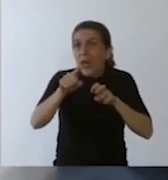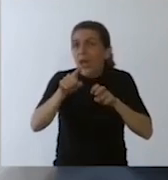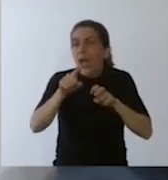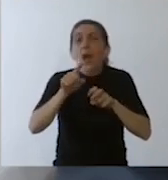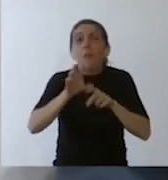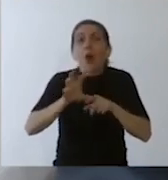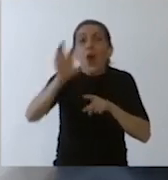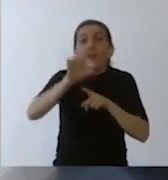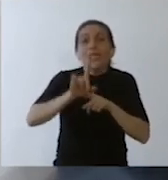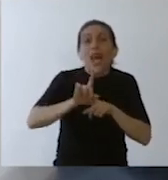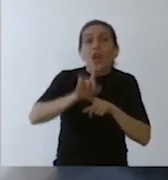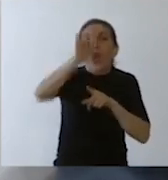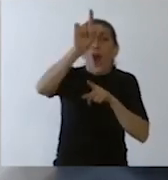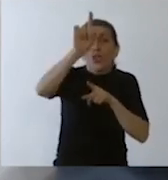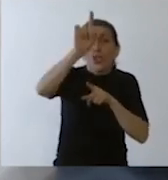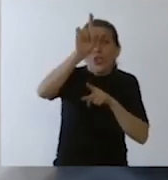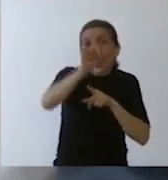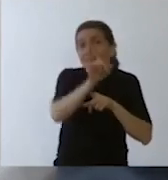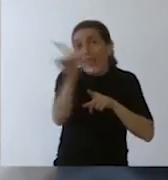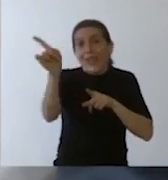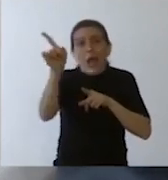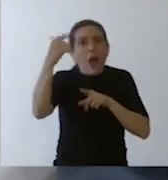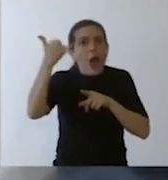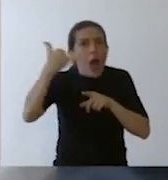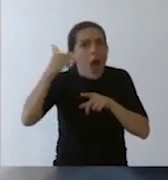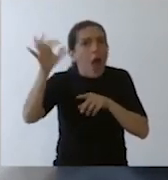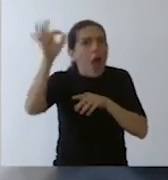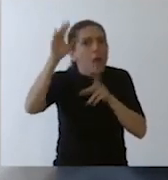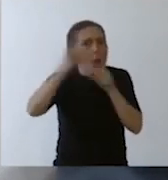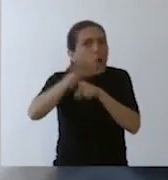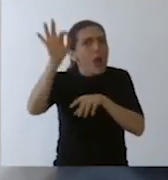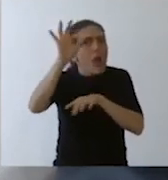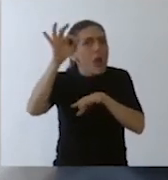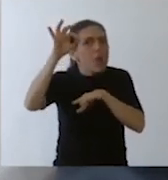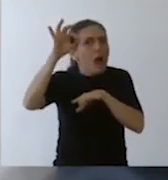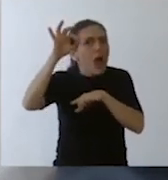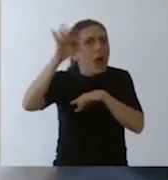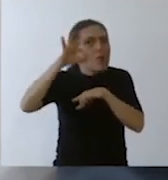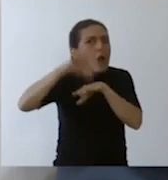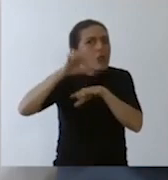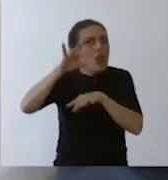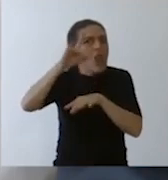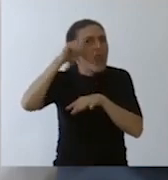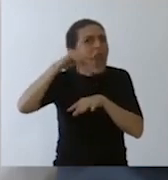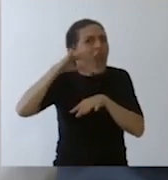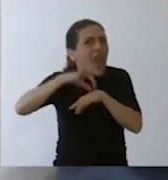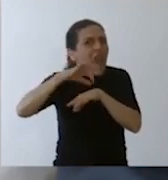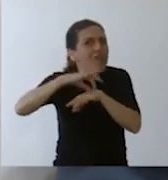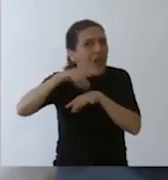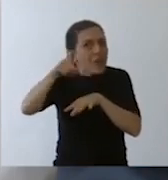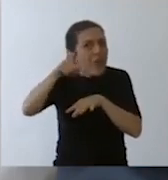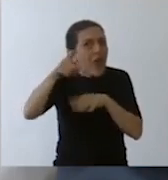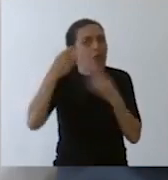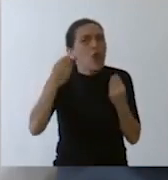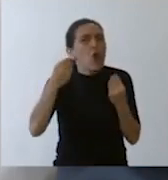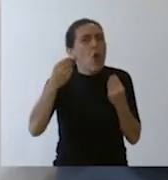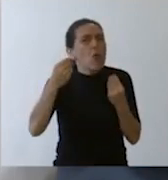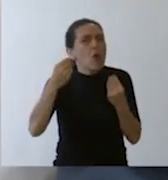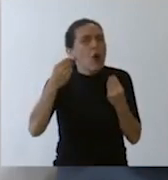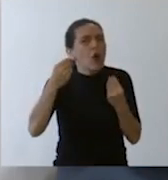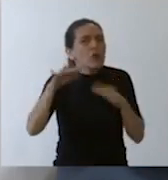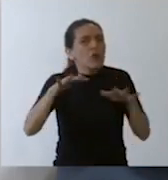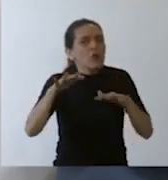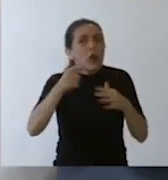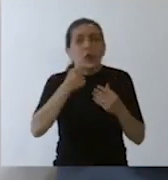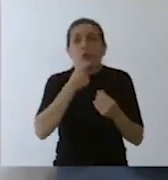NOA, que están en una verdadera emergencia por dengue y que, bueno, las decisiones de cierre de